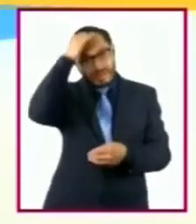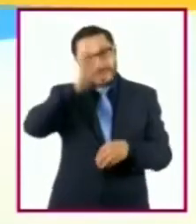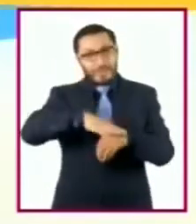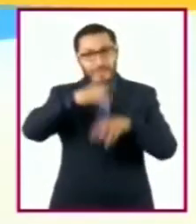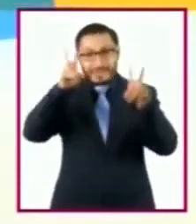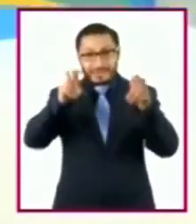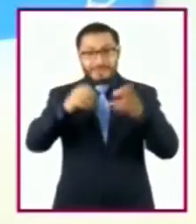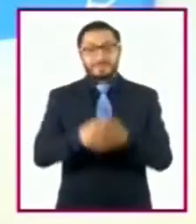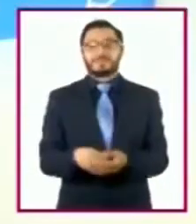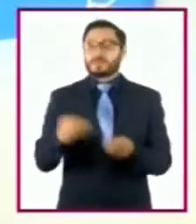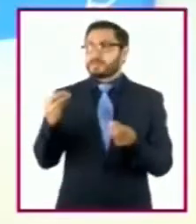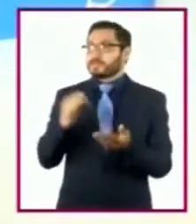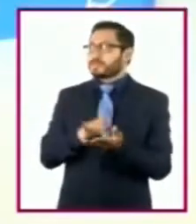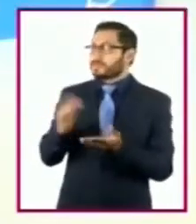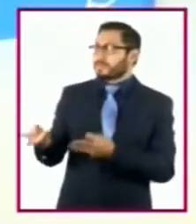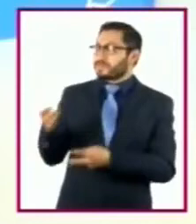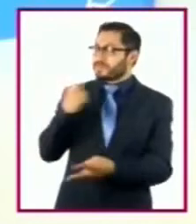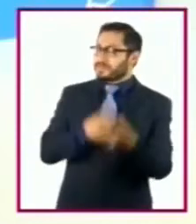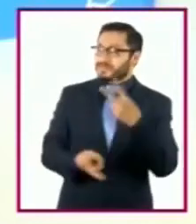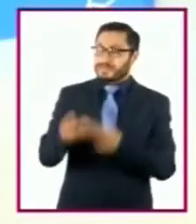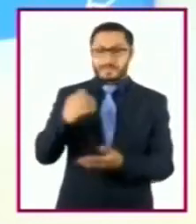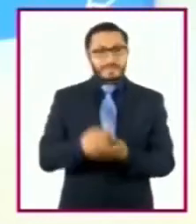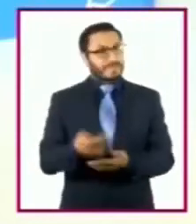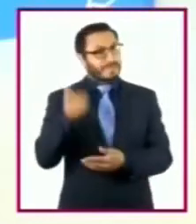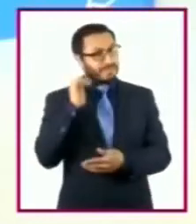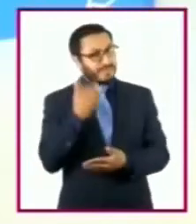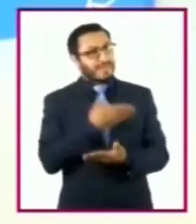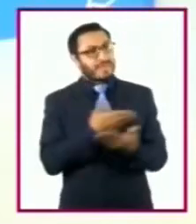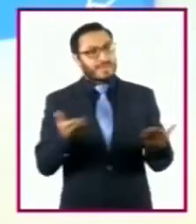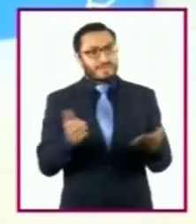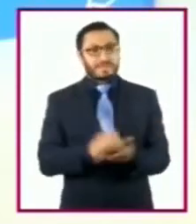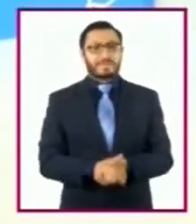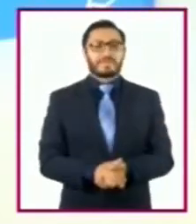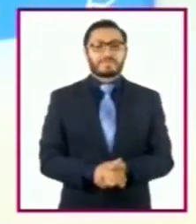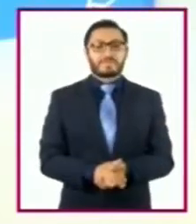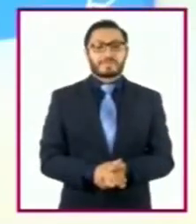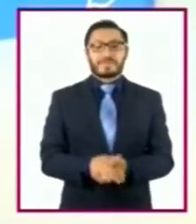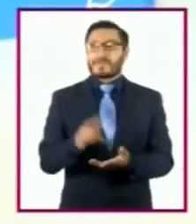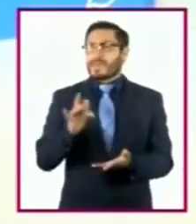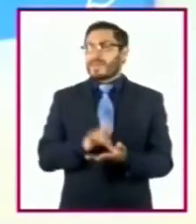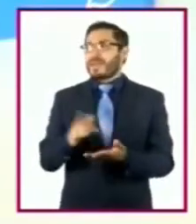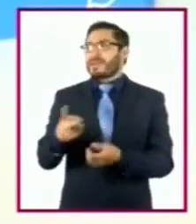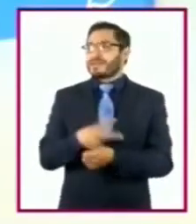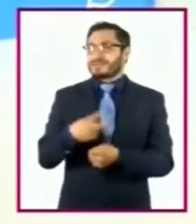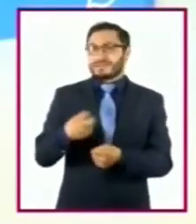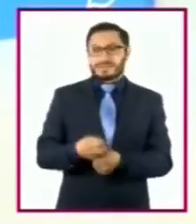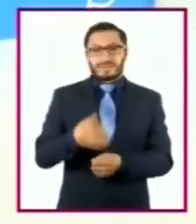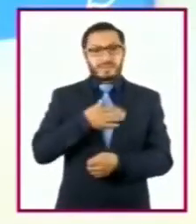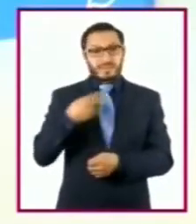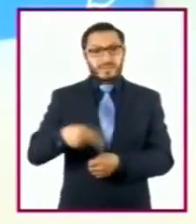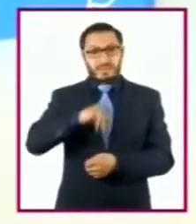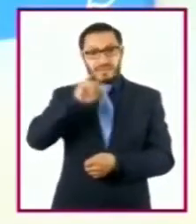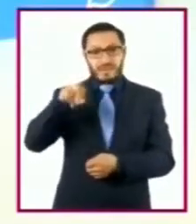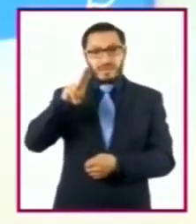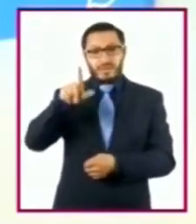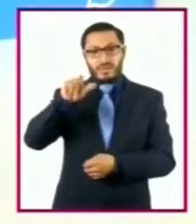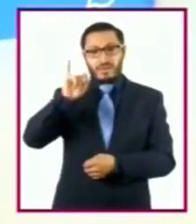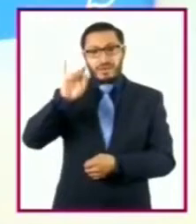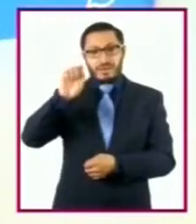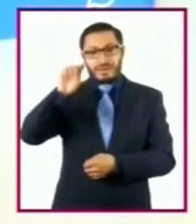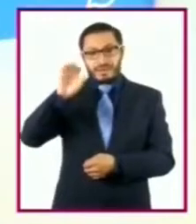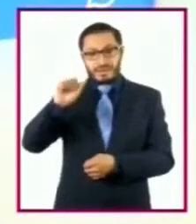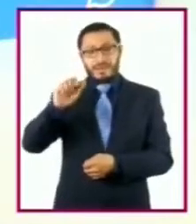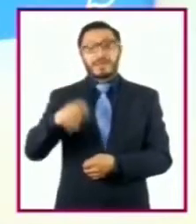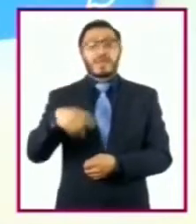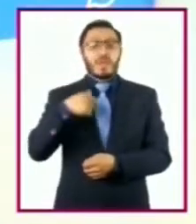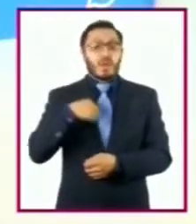aceptar platicar con nosotros. Hola, ¿cómo estás, Mónica? Muchas gracias por la invitación. Yo soy Julieta Parra, soy psicóloga clínica y